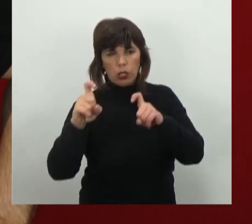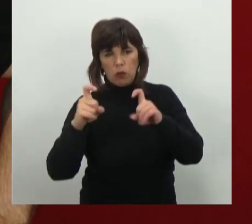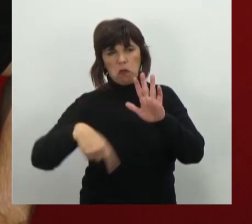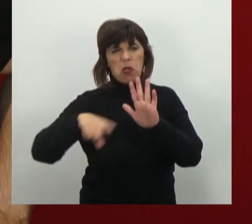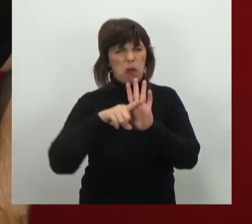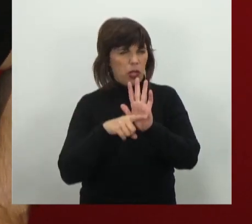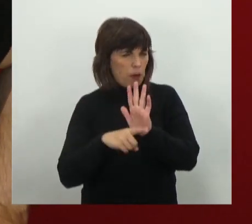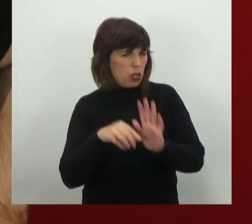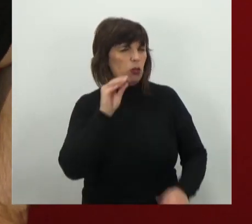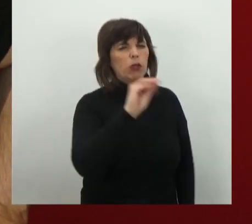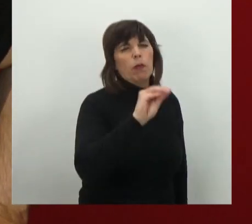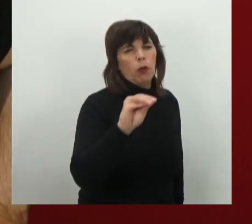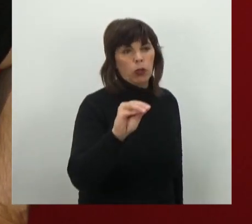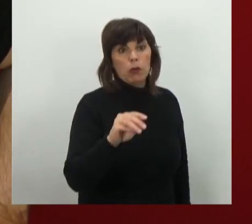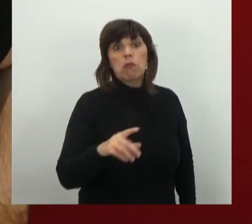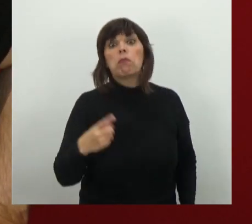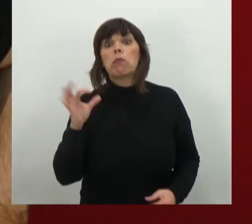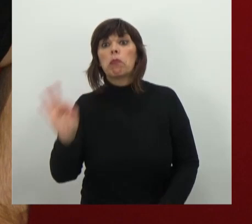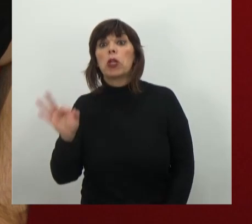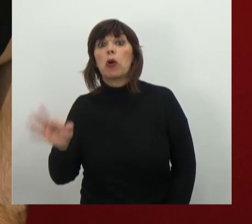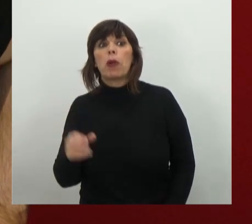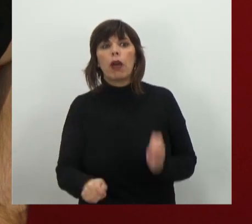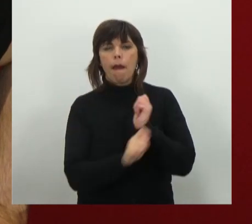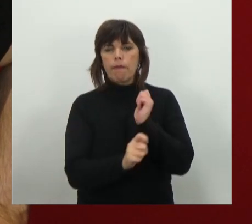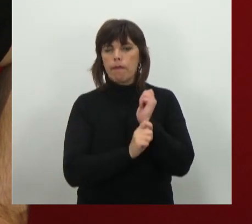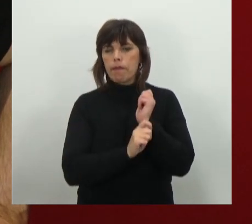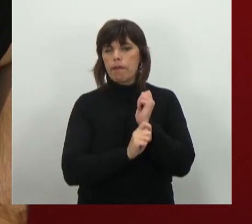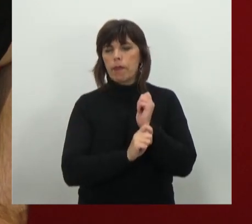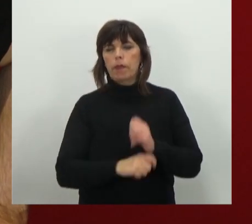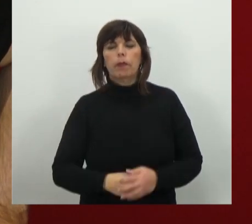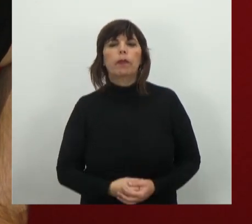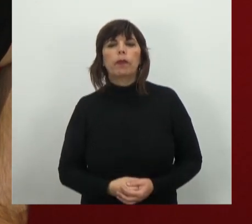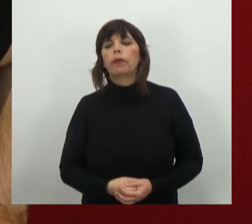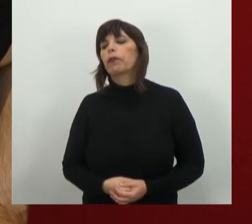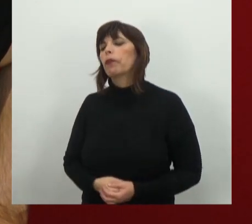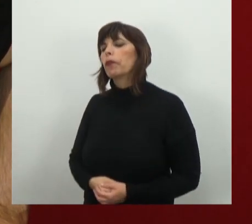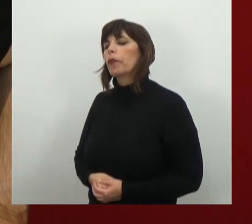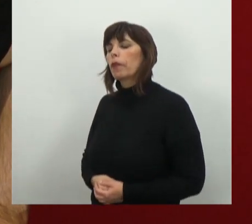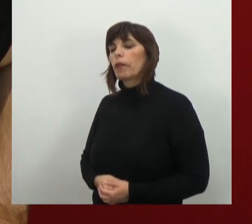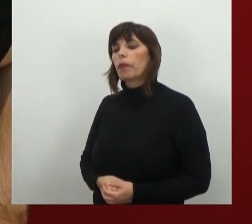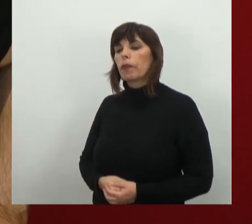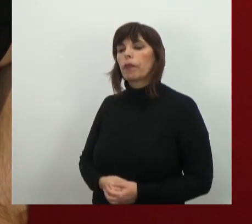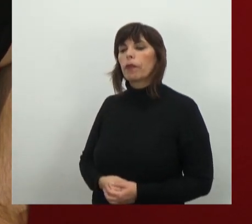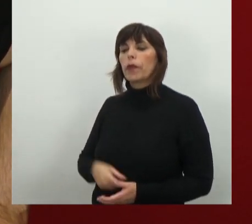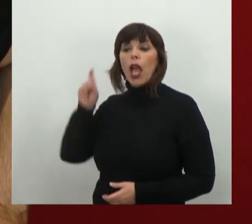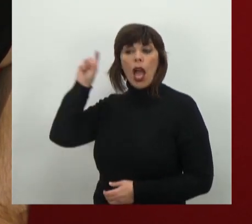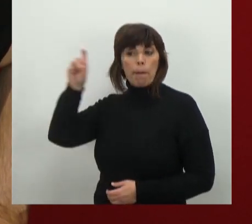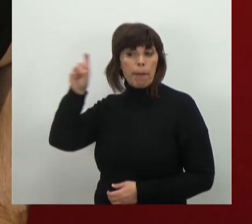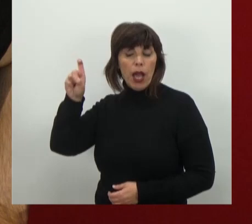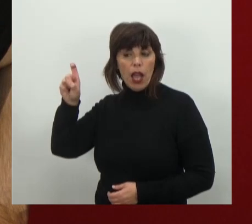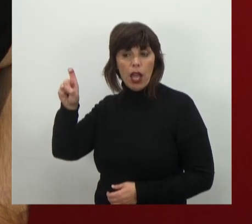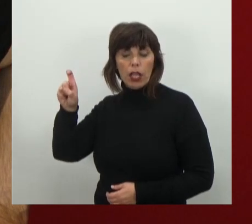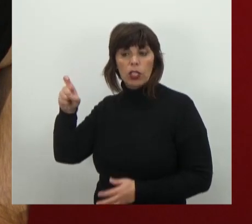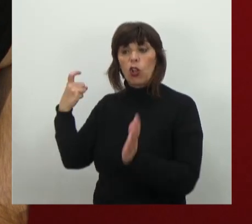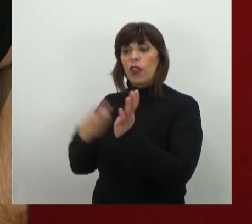dogmáticas. Son trampas. Y dijo, maestro, ¿cuál es el mandamiento más grande de la